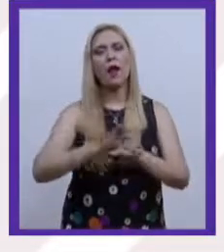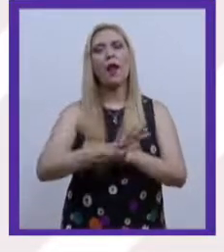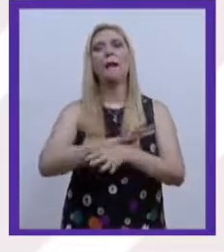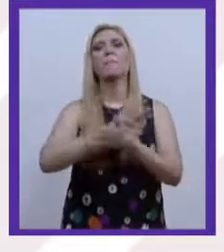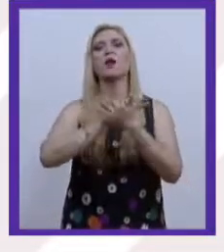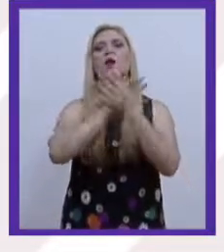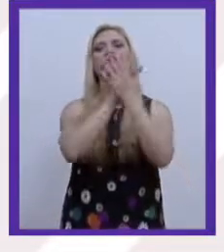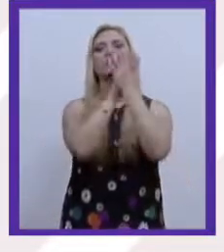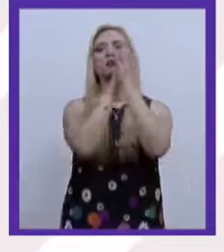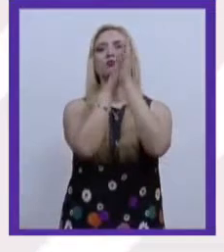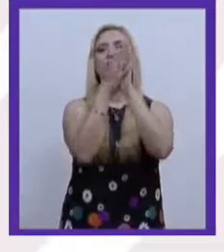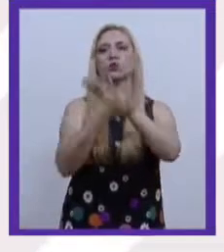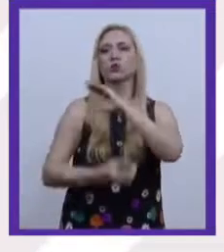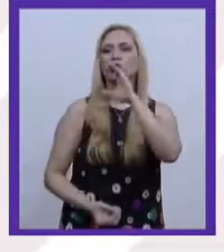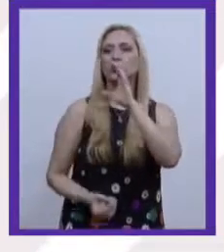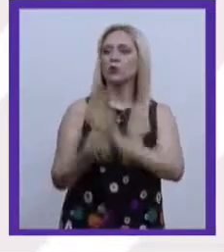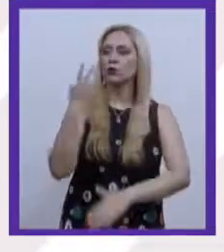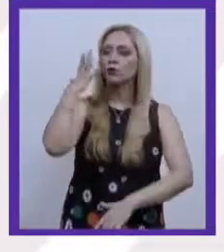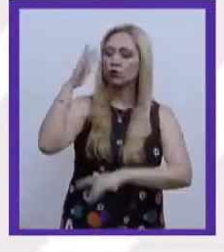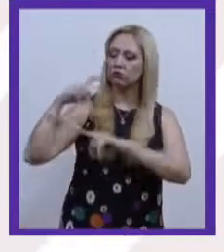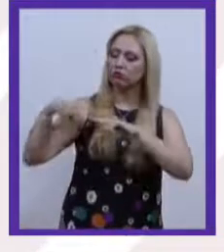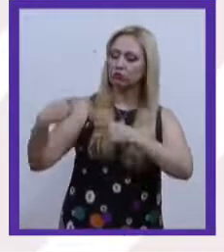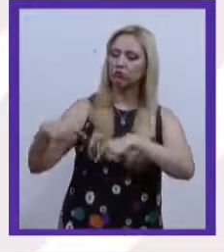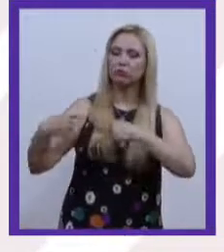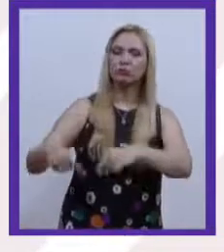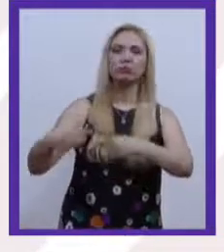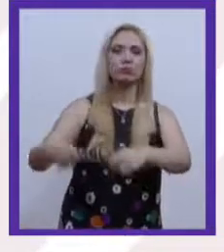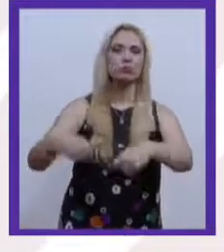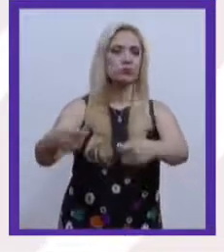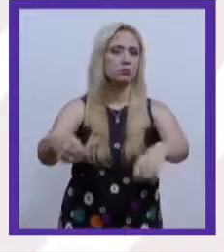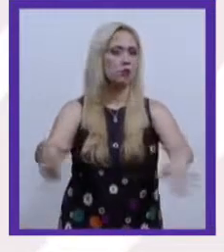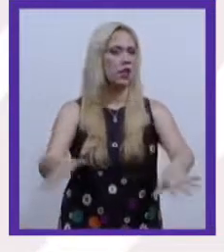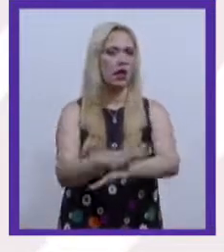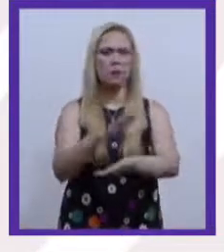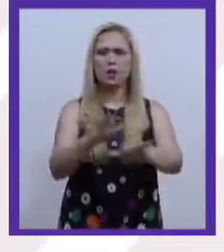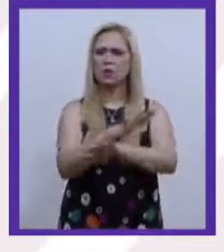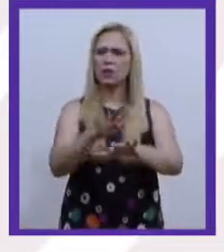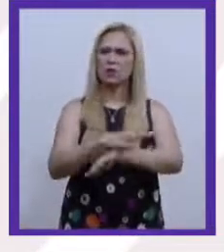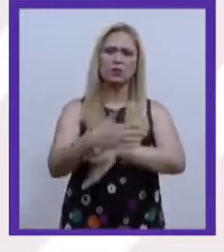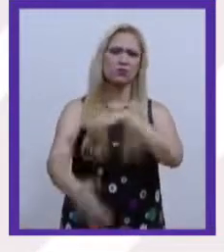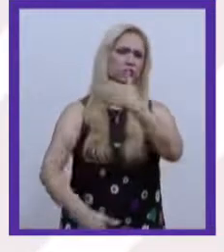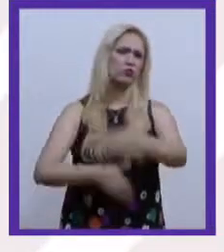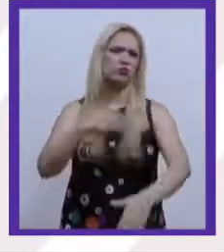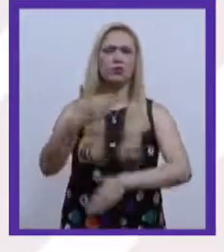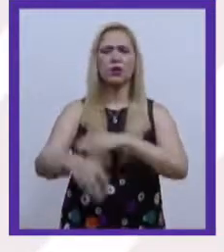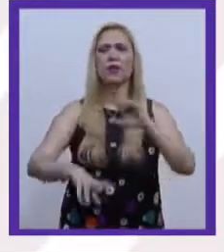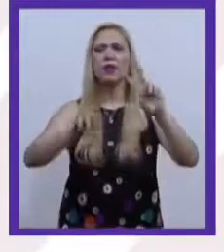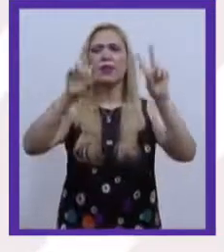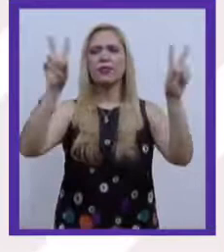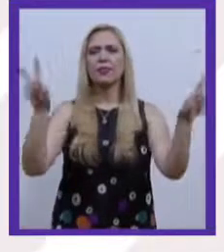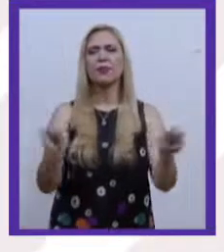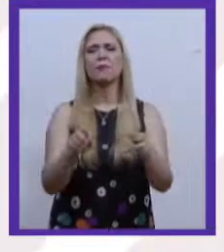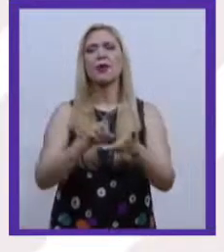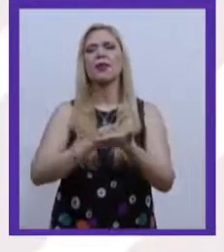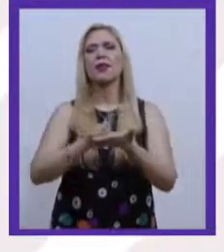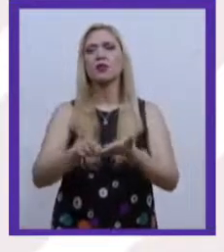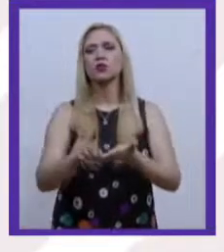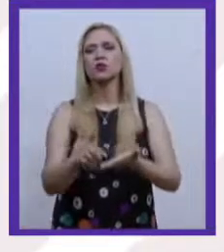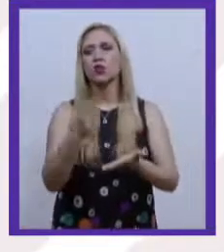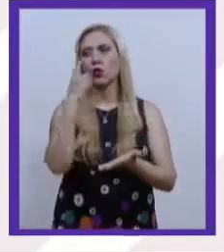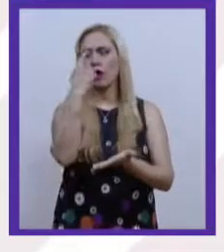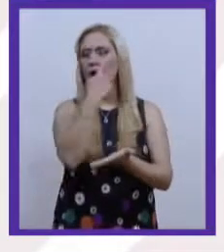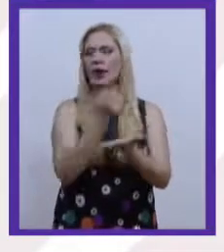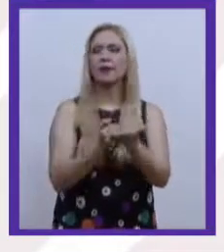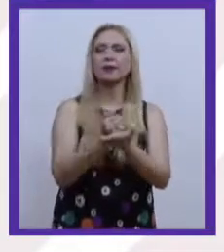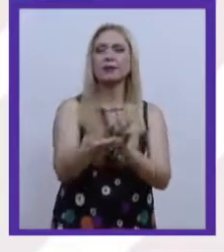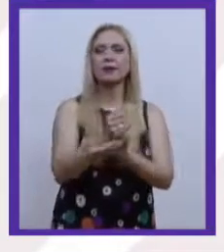nuevas generaciones, y eso te lo dice Marea Verde, ¿no? En todo el tema de los cambios sobre el tema del derecho a decidir de las